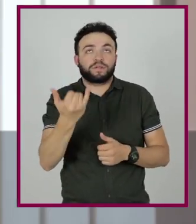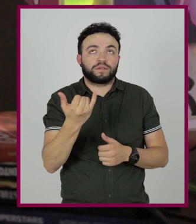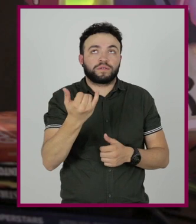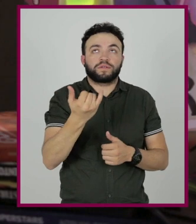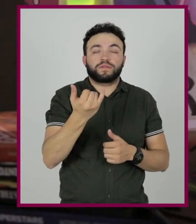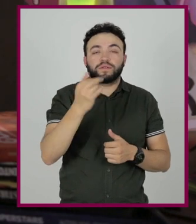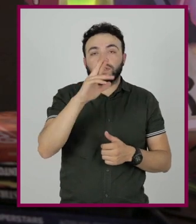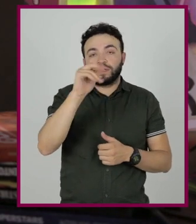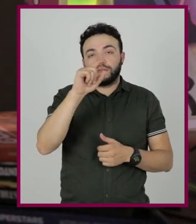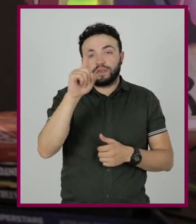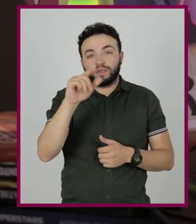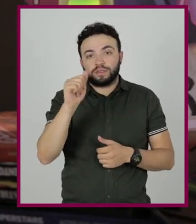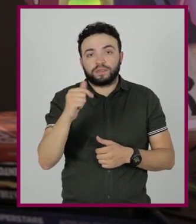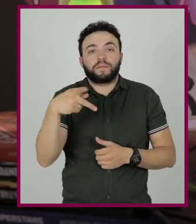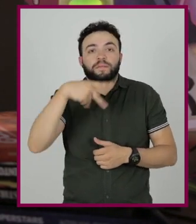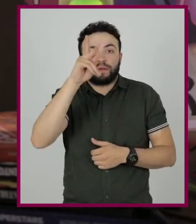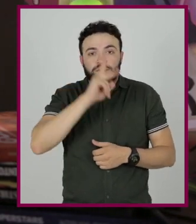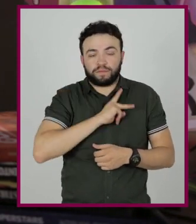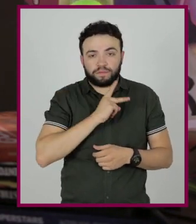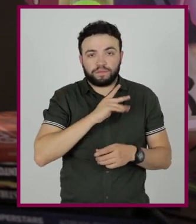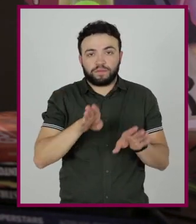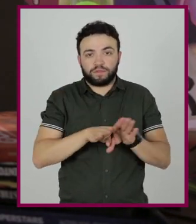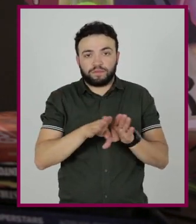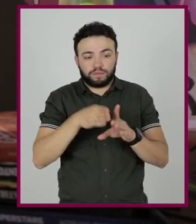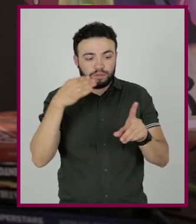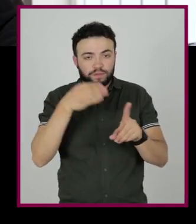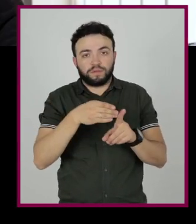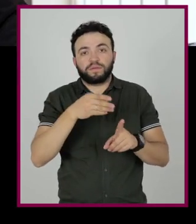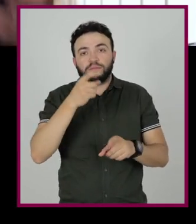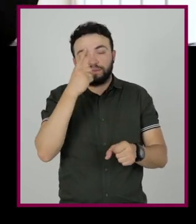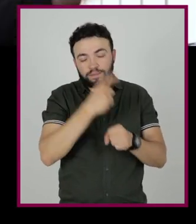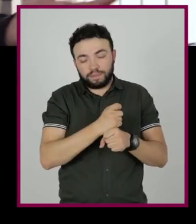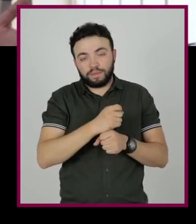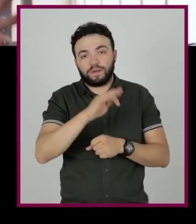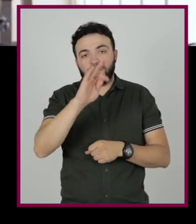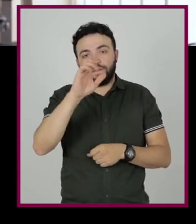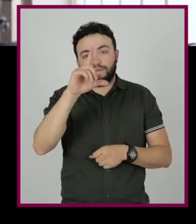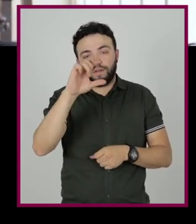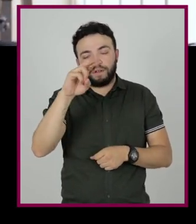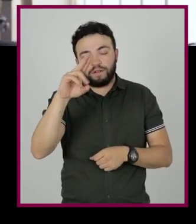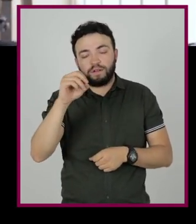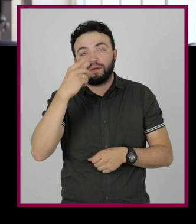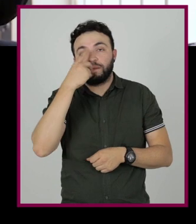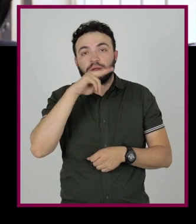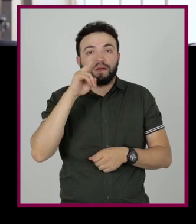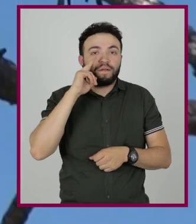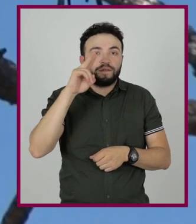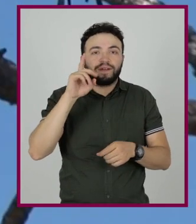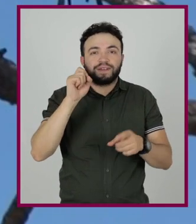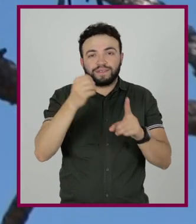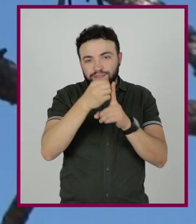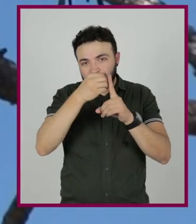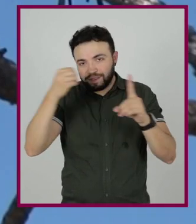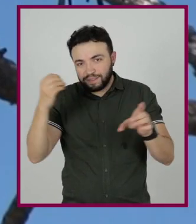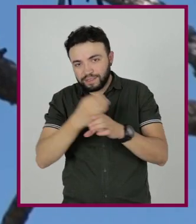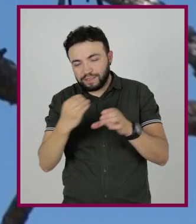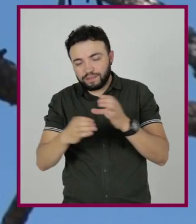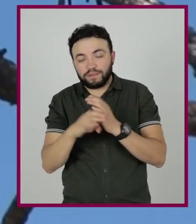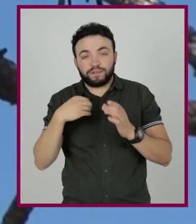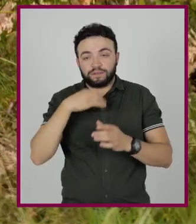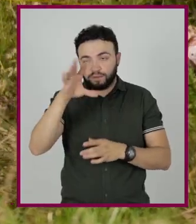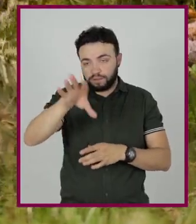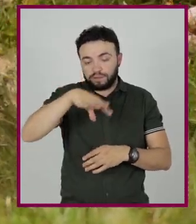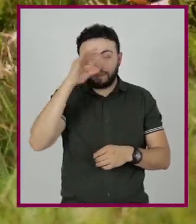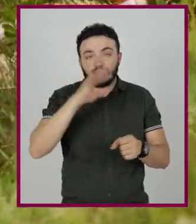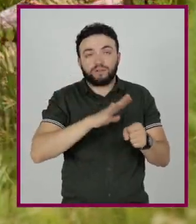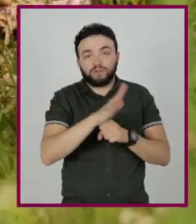razas. O gatos, pero nuestro primer concepto sería felino. Ah, cierto. Para de ahí irnos a pumas, tigres, leones y